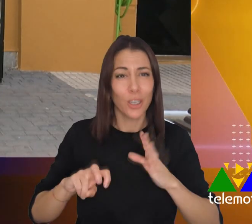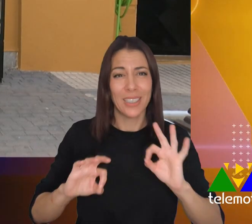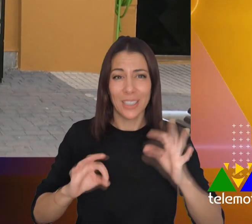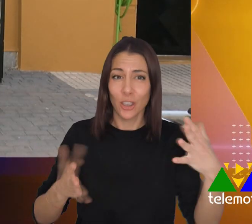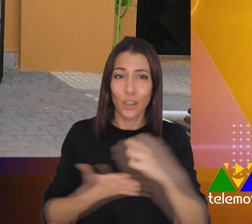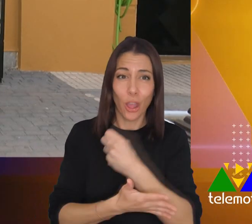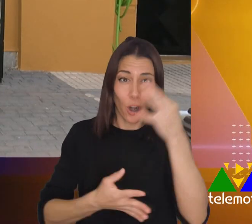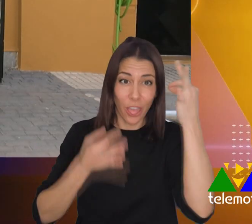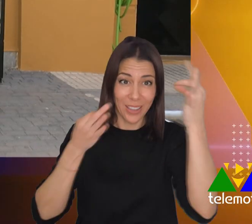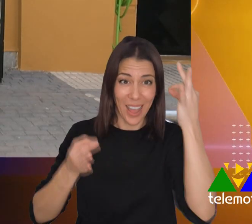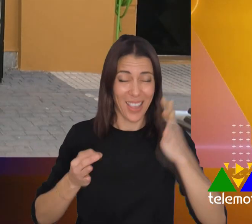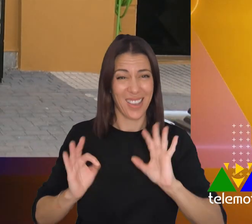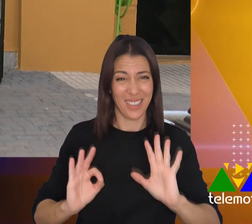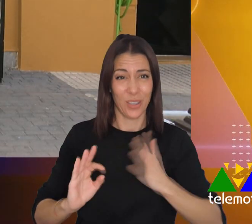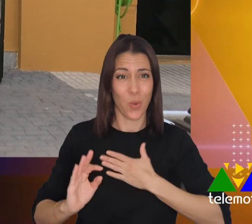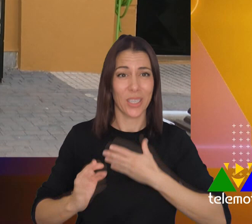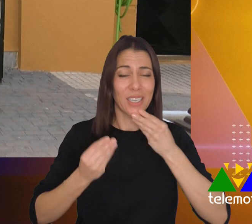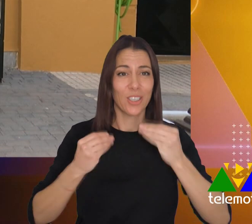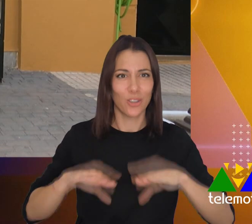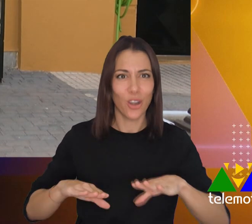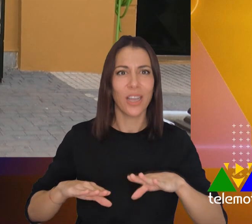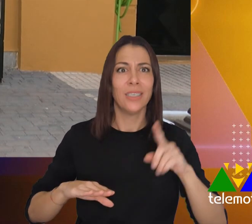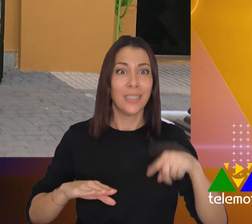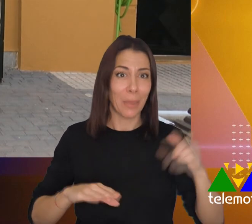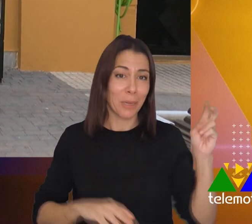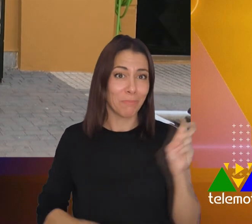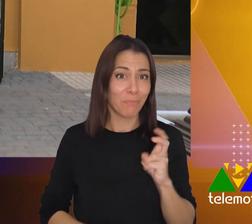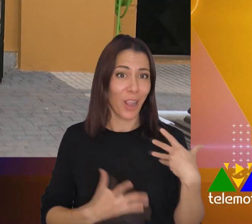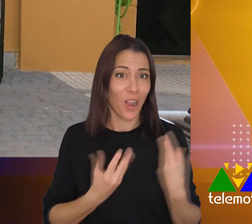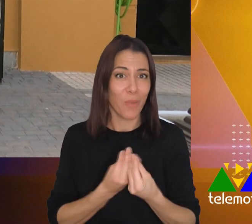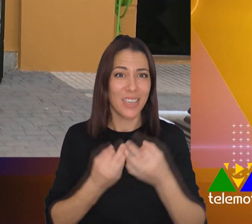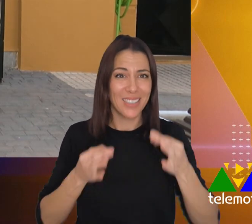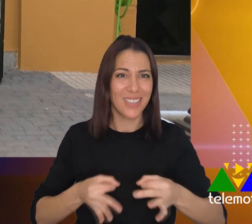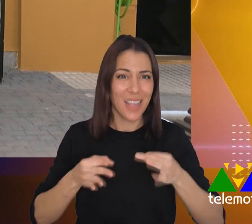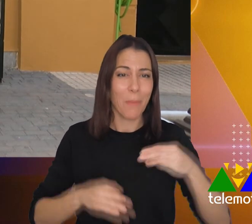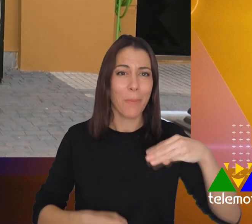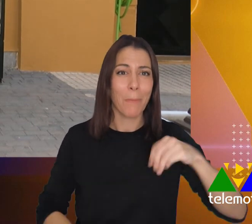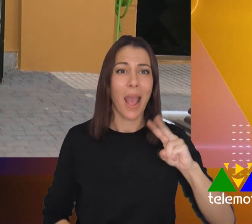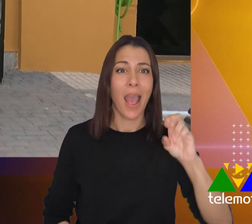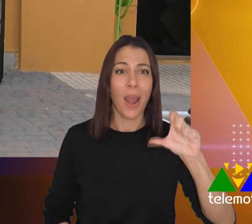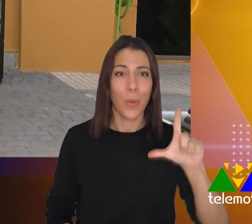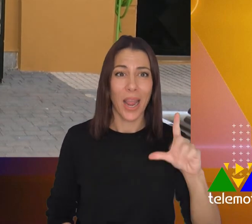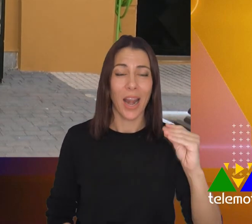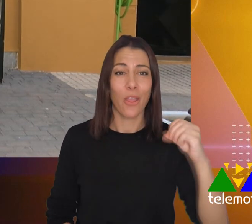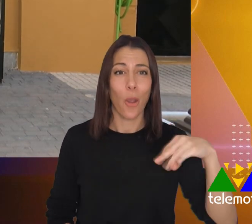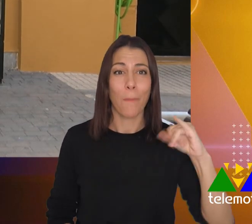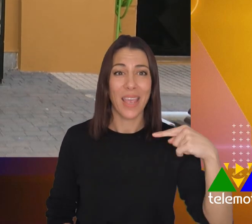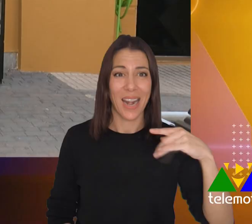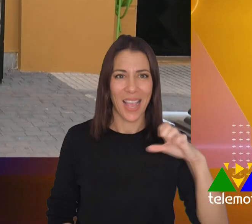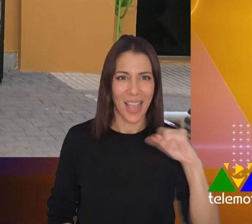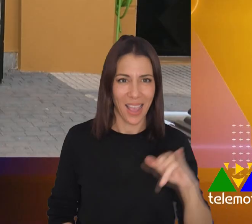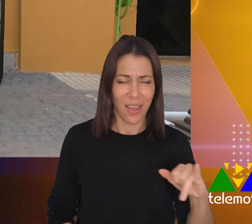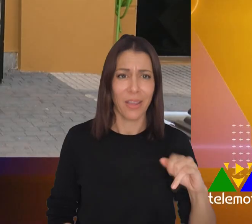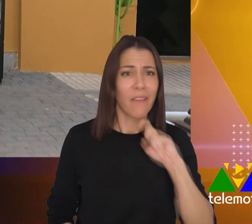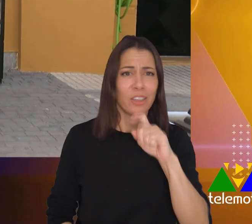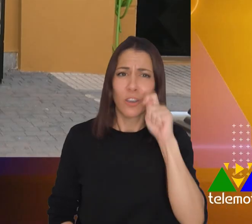detalles de nuestra historia, como siempre lo hacemos a través de nuestro cronista oficial, de don Manuel Domínguez, visitando nuestro cementerio, nuestro campo santo, desde hace